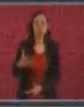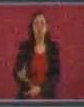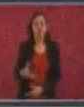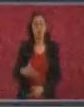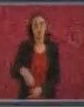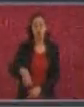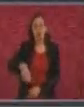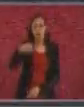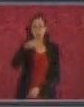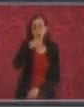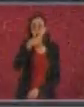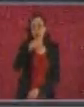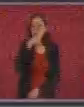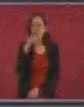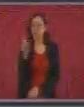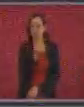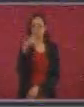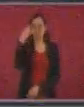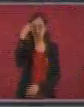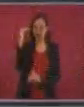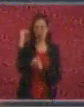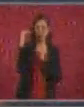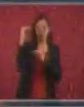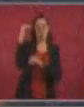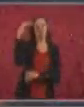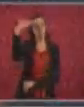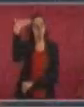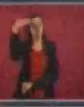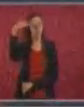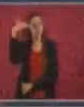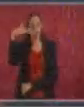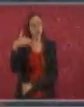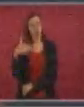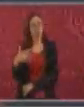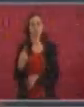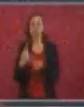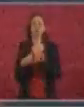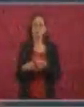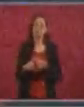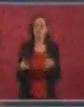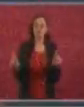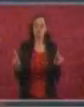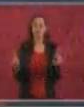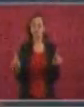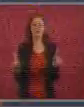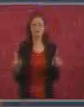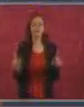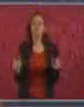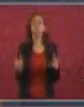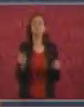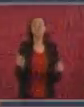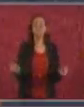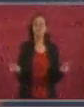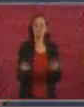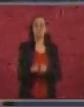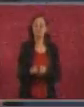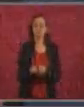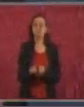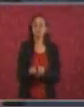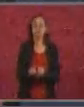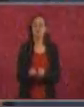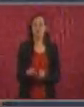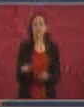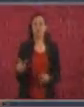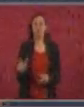salir a votar en la consulta sobre la revocación de mandato, maestro Felipe Martínez Chávez? Pues si le toman la palabra